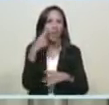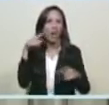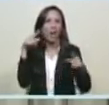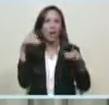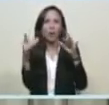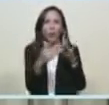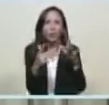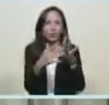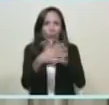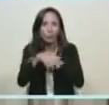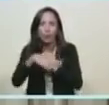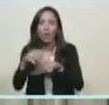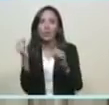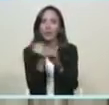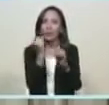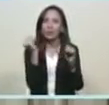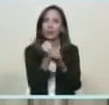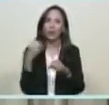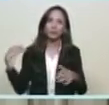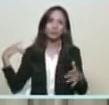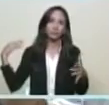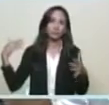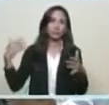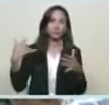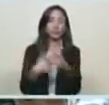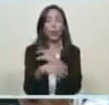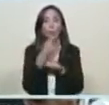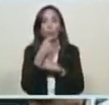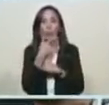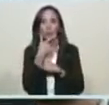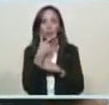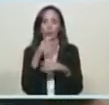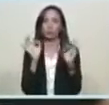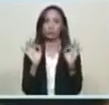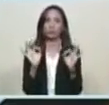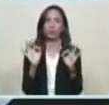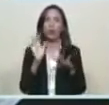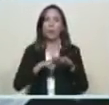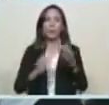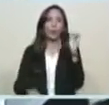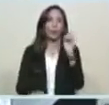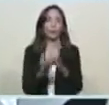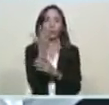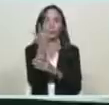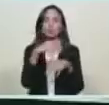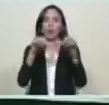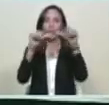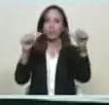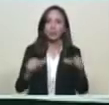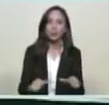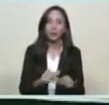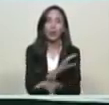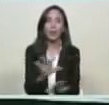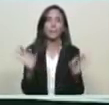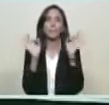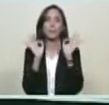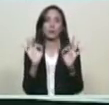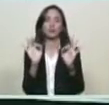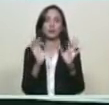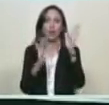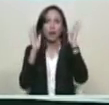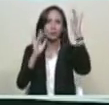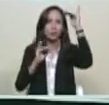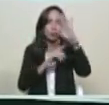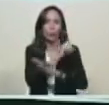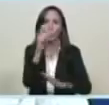conectarlos vamos a trabajar esto es algo bonito porque estamos fundando un sistema muy muy especial de